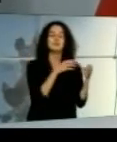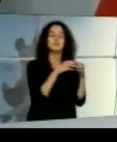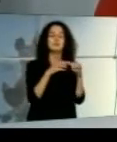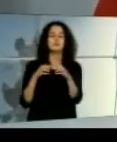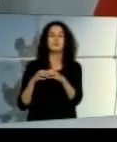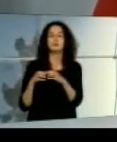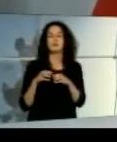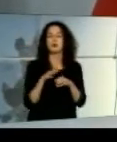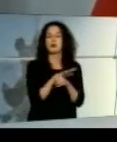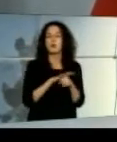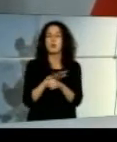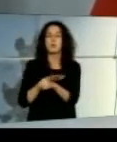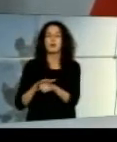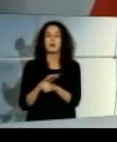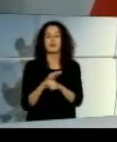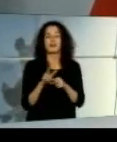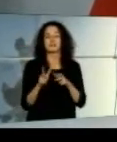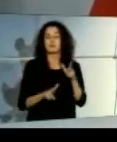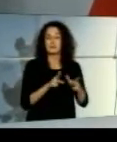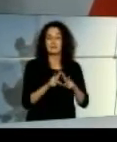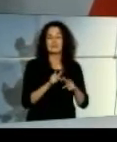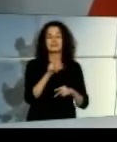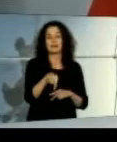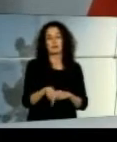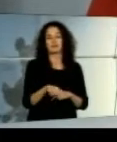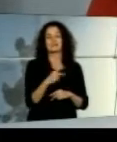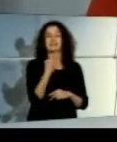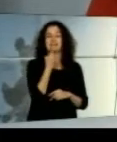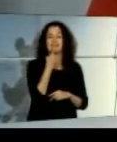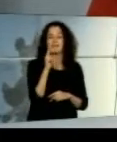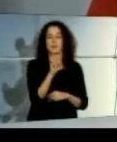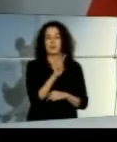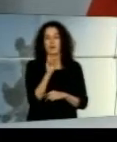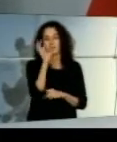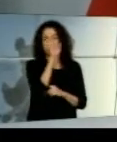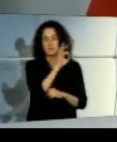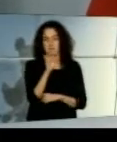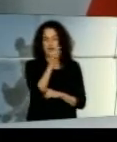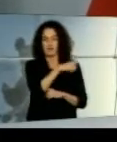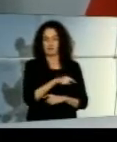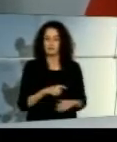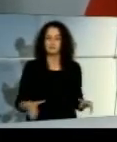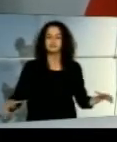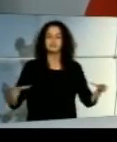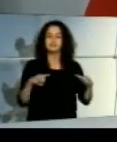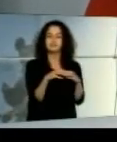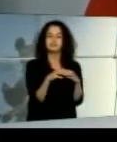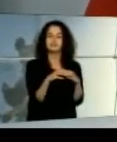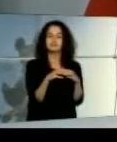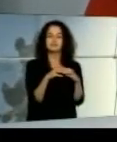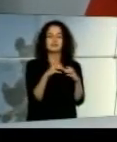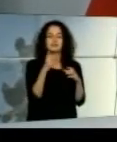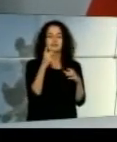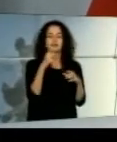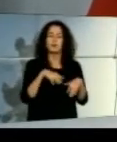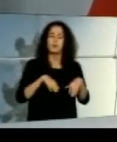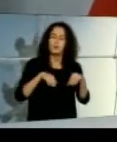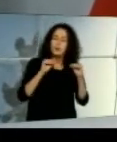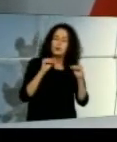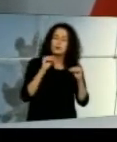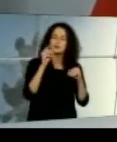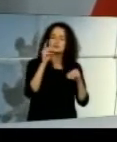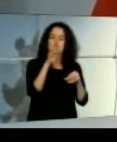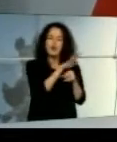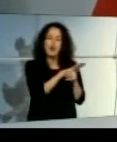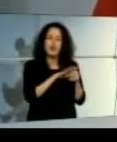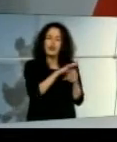vascas, además de Santander, Valladolid y Palencia. La idea de que Burgos estaba en el centro combinaba para